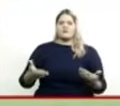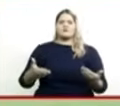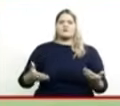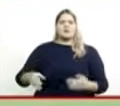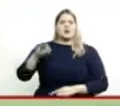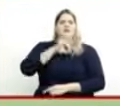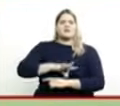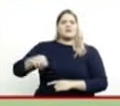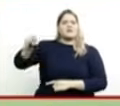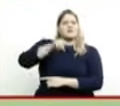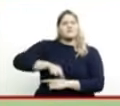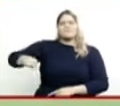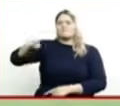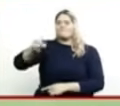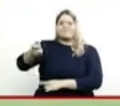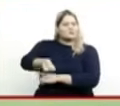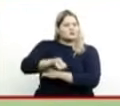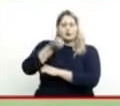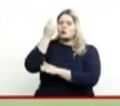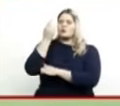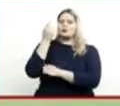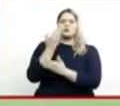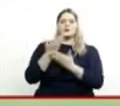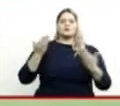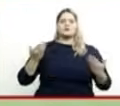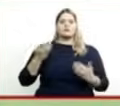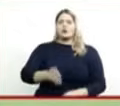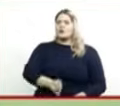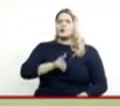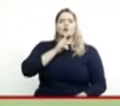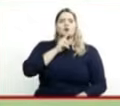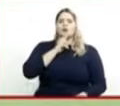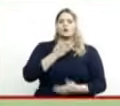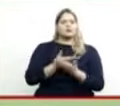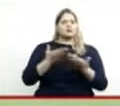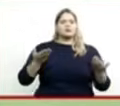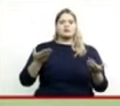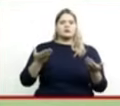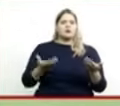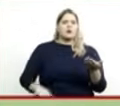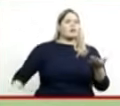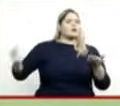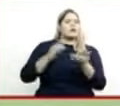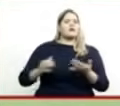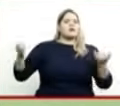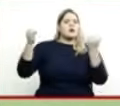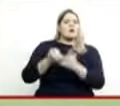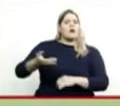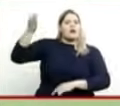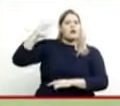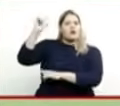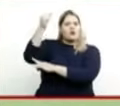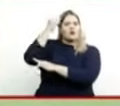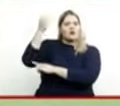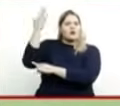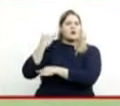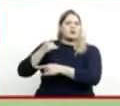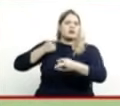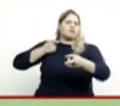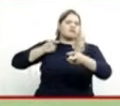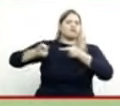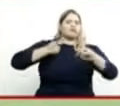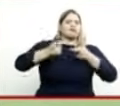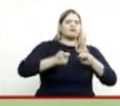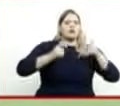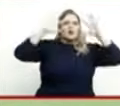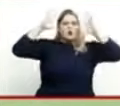les cuesta entender que Honduras nunca más volverá a ser un narcoestado gobernado por